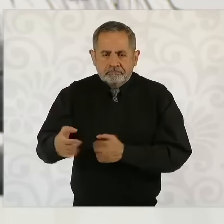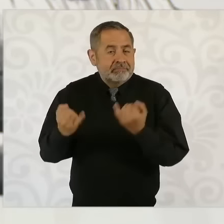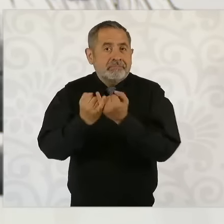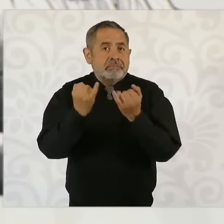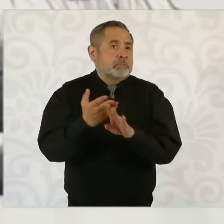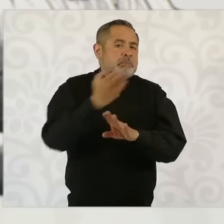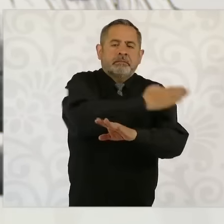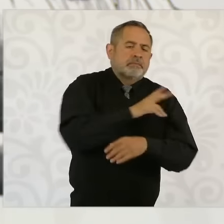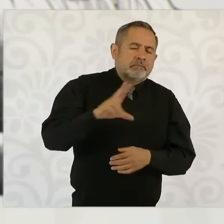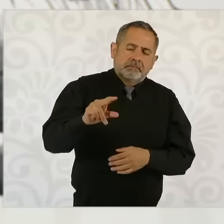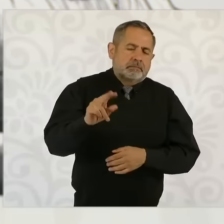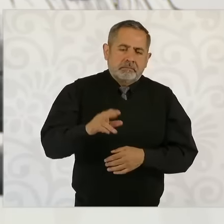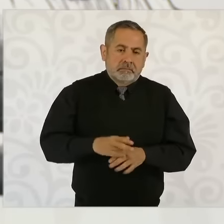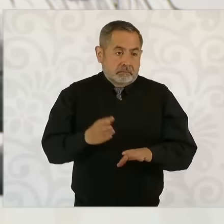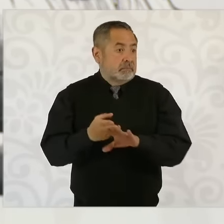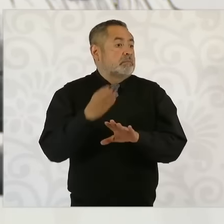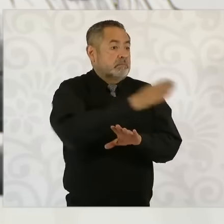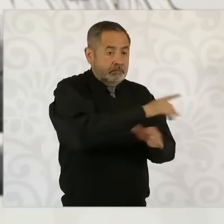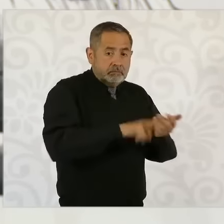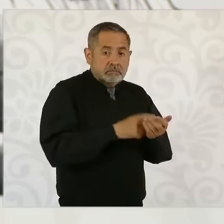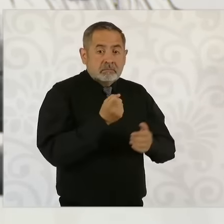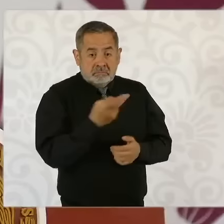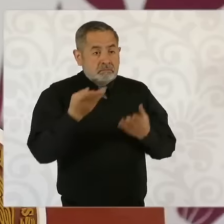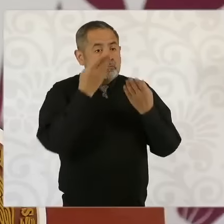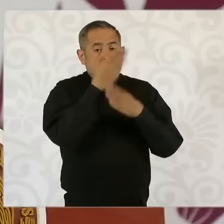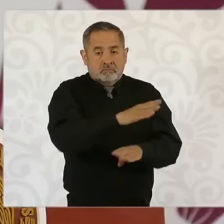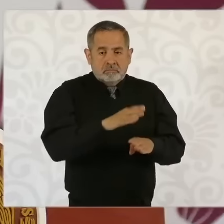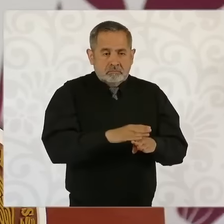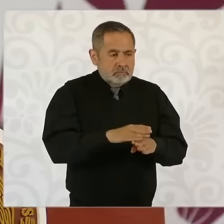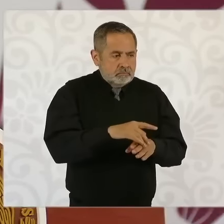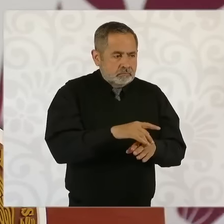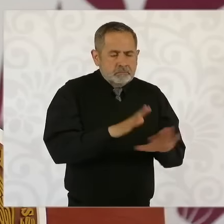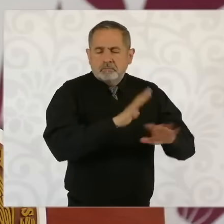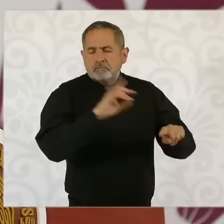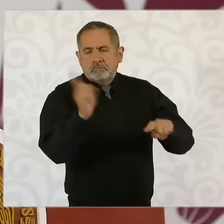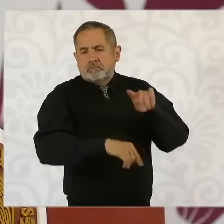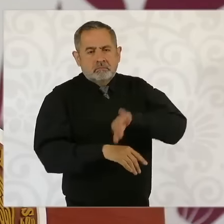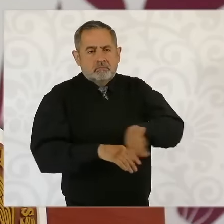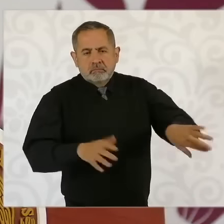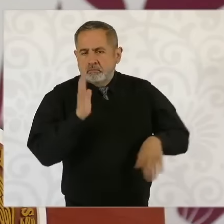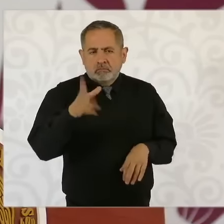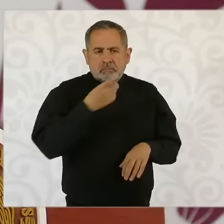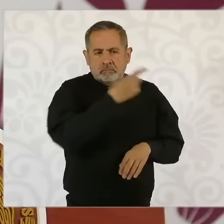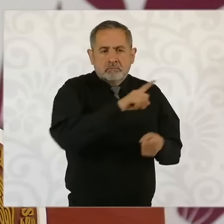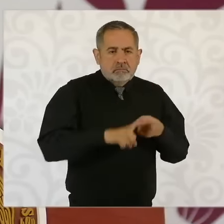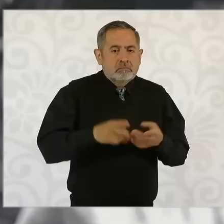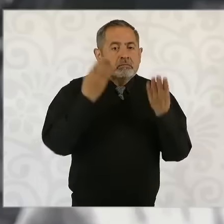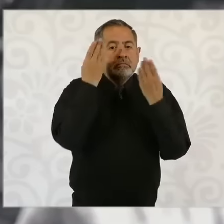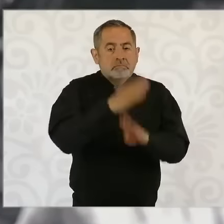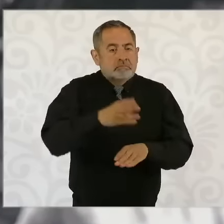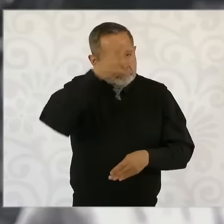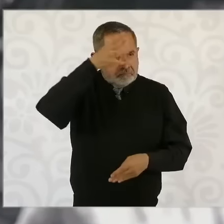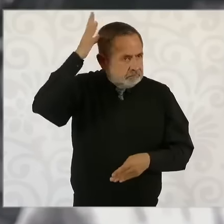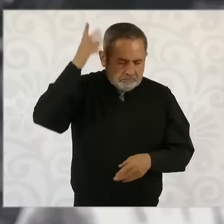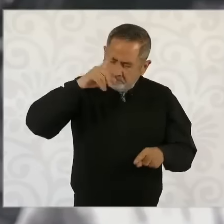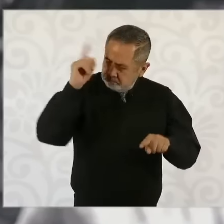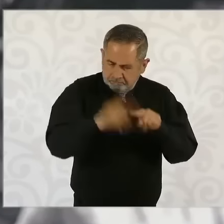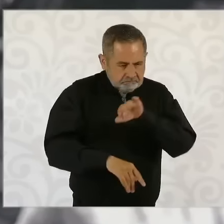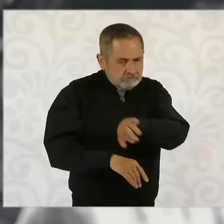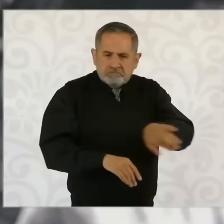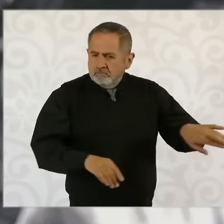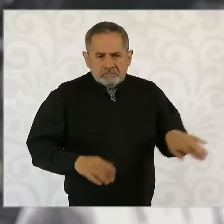antes. Hubo algunos bancos que ya no participan, lo puedo decir, Banco Azteca ya no participa como